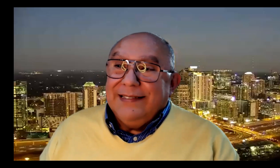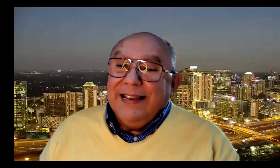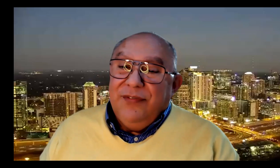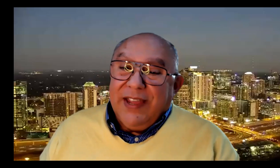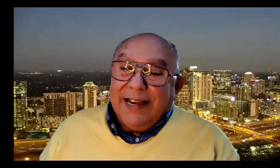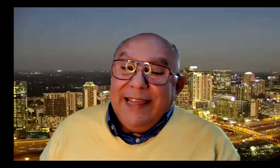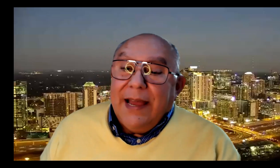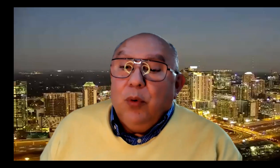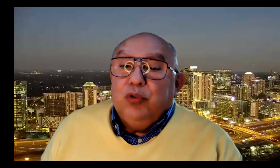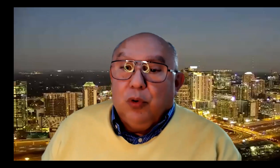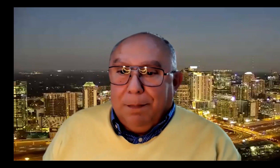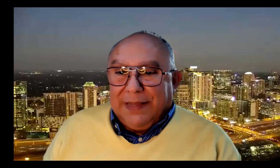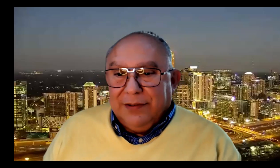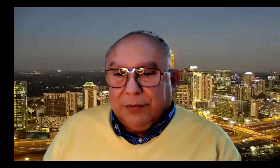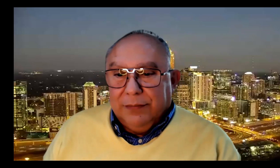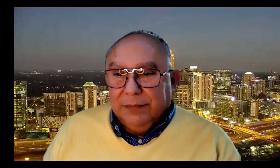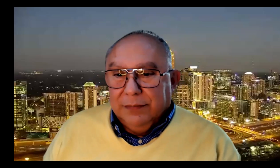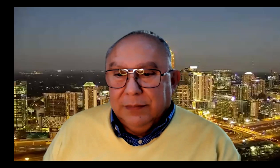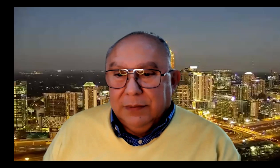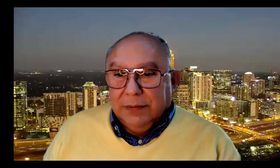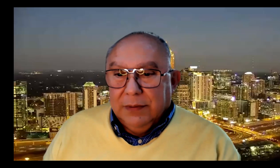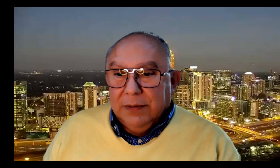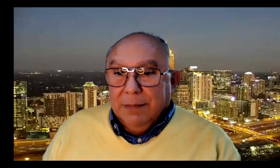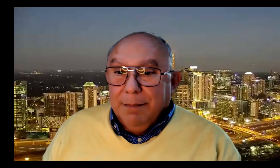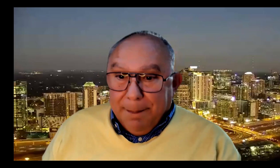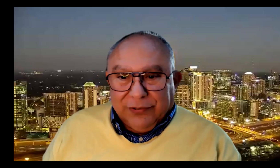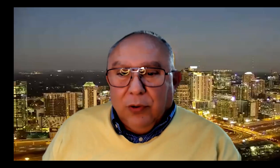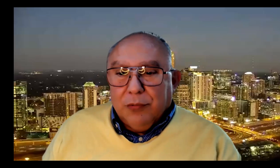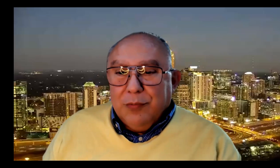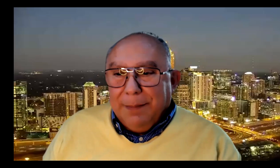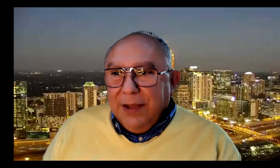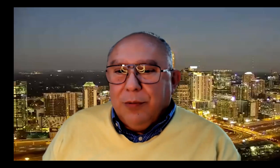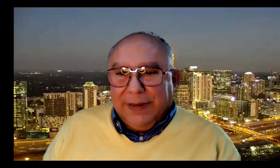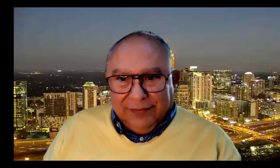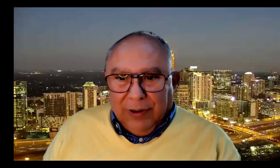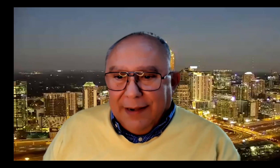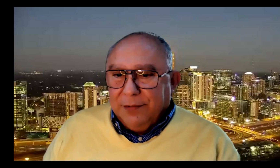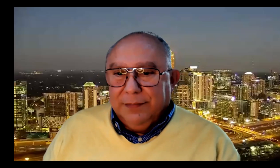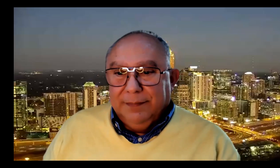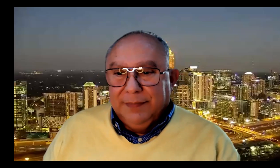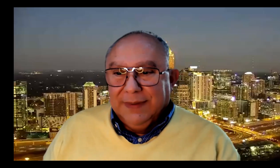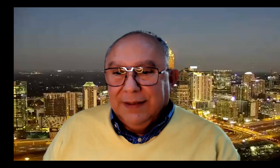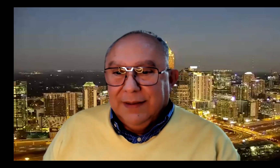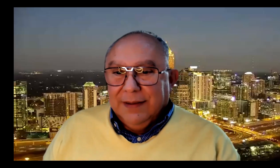se significaría usurpación. Me pasó con un amigo